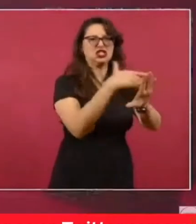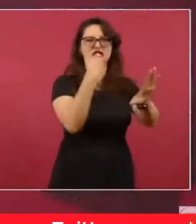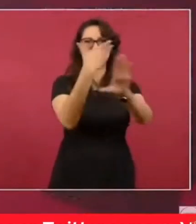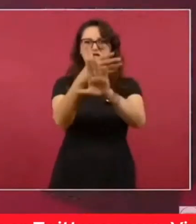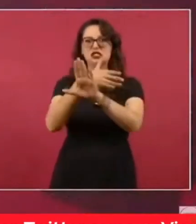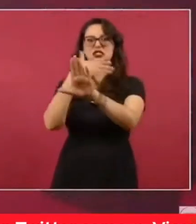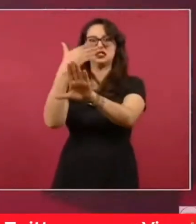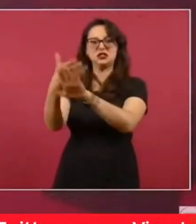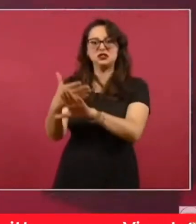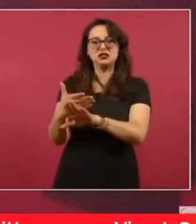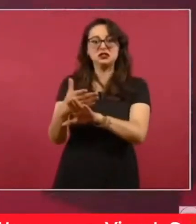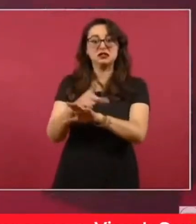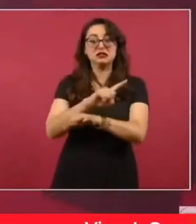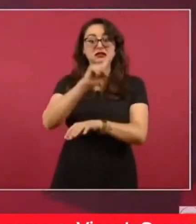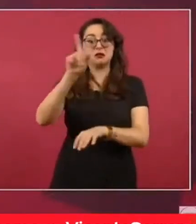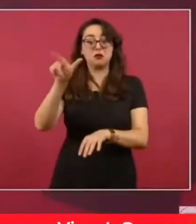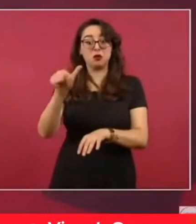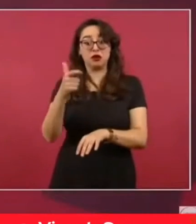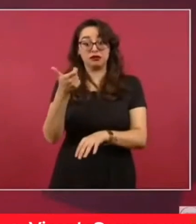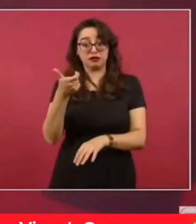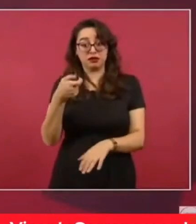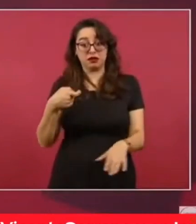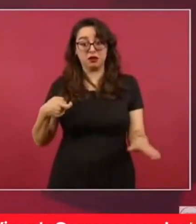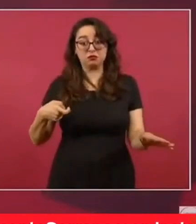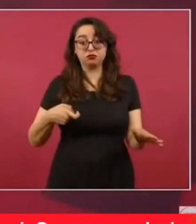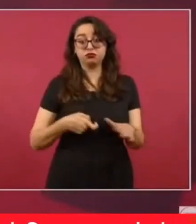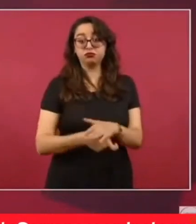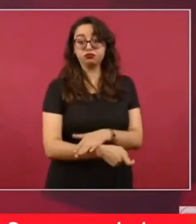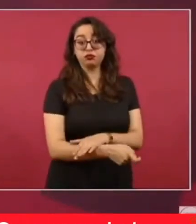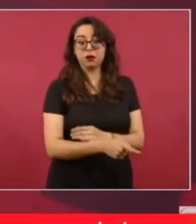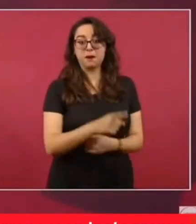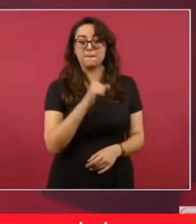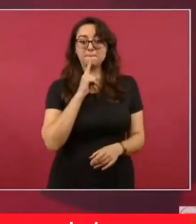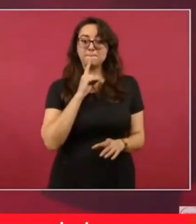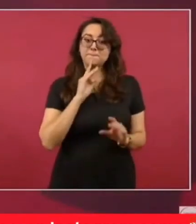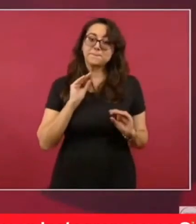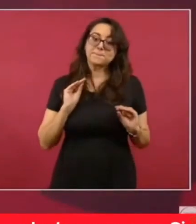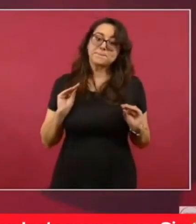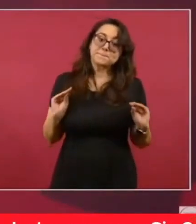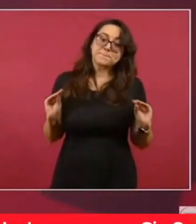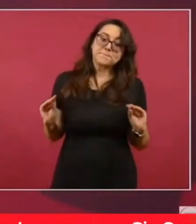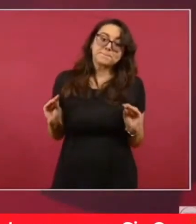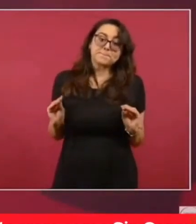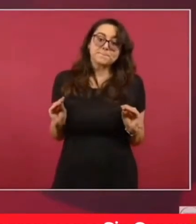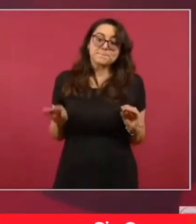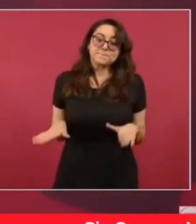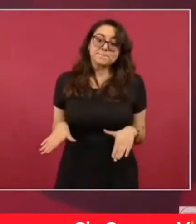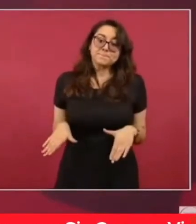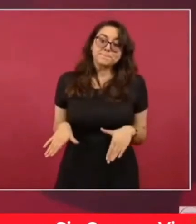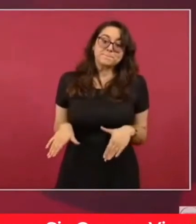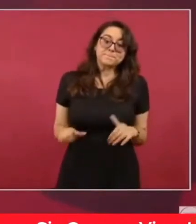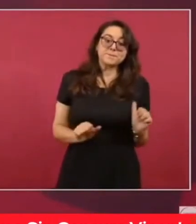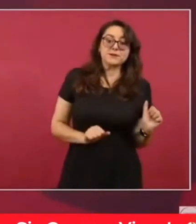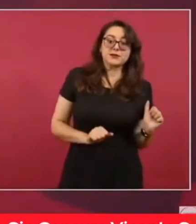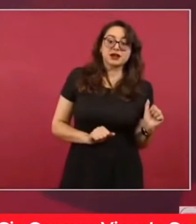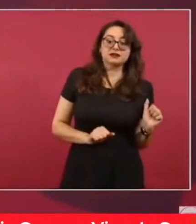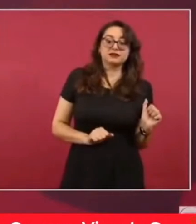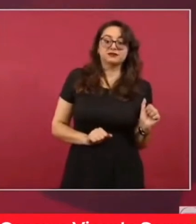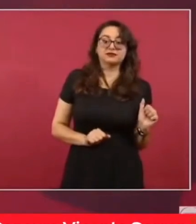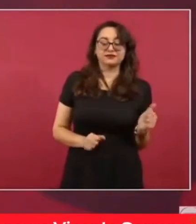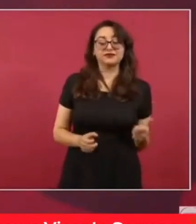y luego Este ya ya el arreglo y es dinero como nosotros no damos